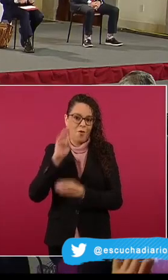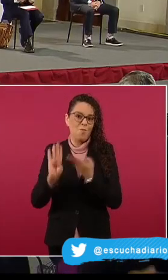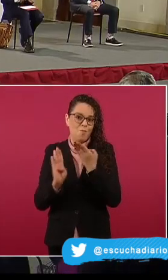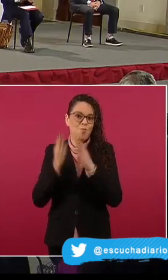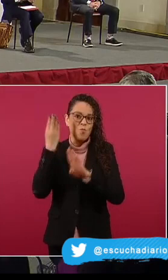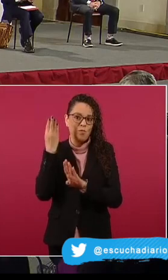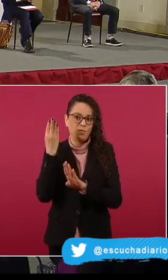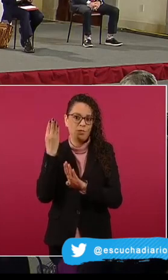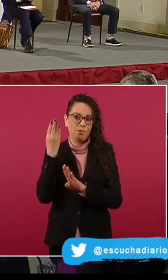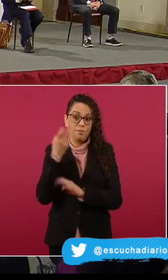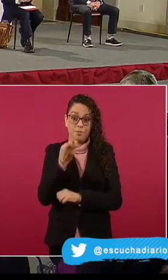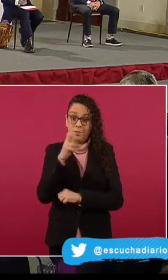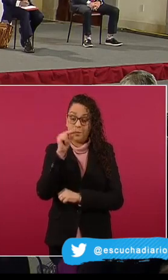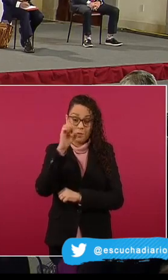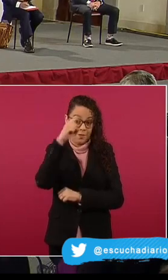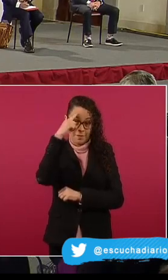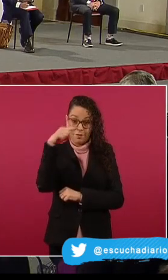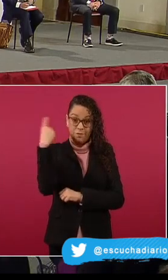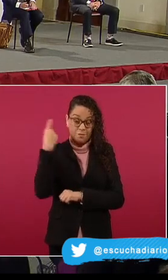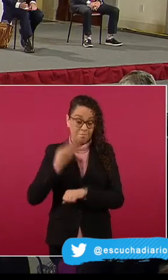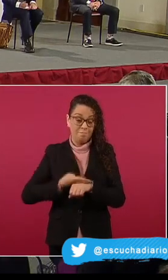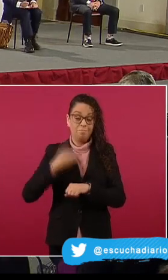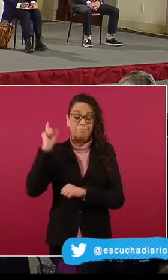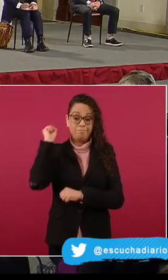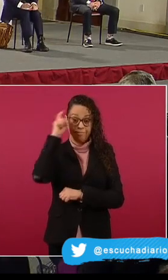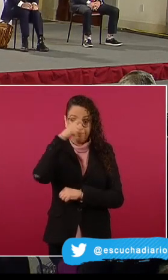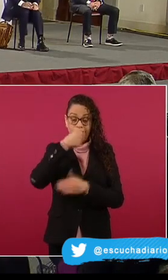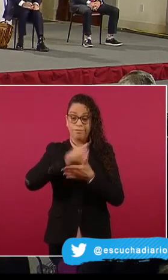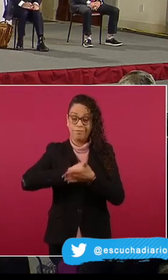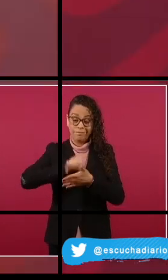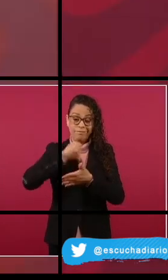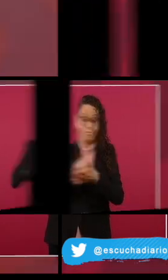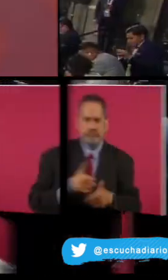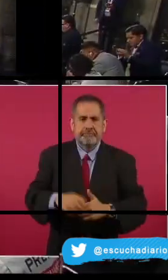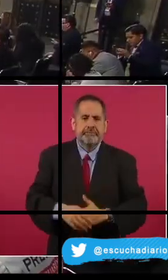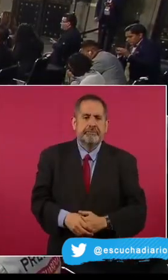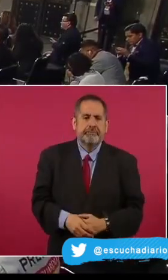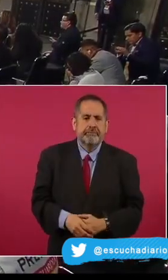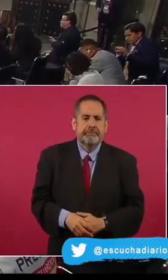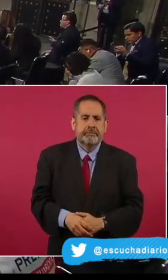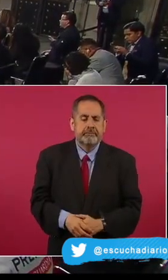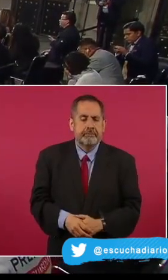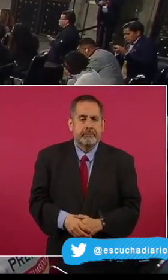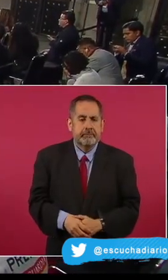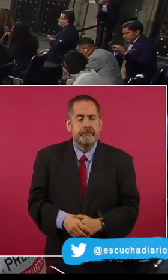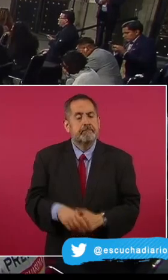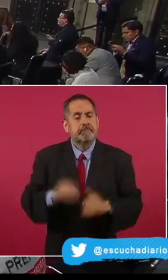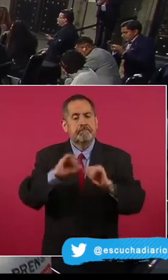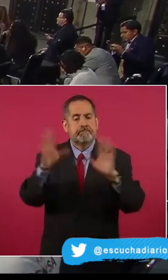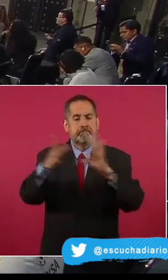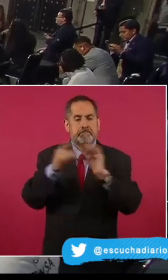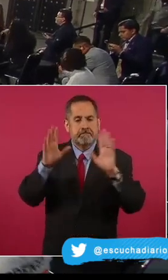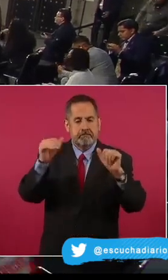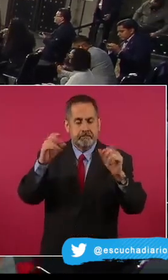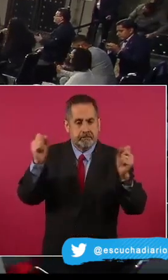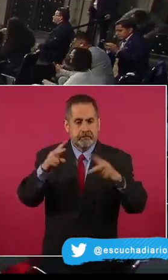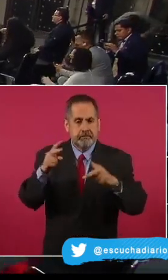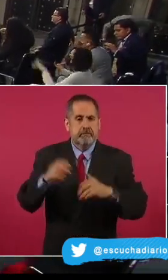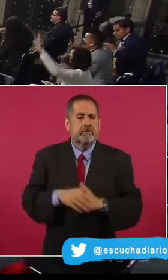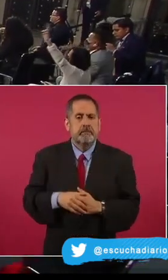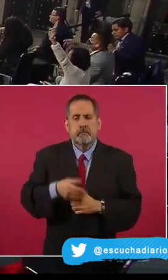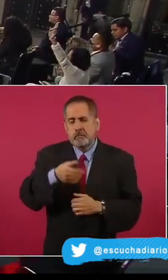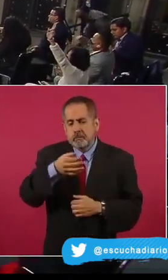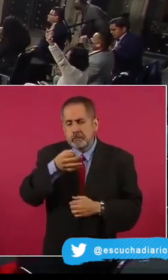Finalmente, el presidente no descarta la compra de la marca mexicana de aviación. Bueno, ya nos vamos